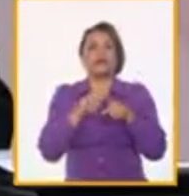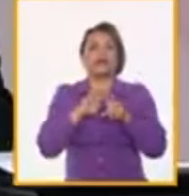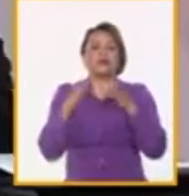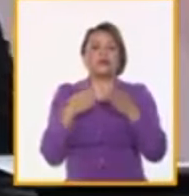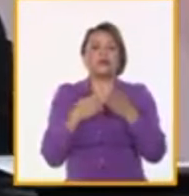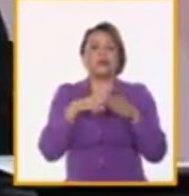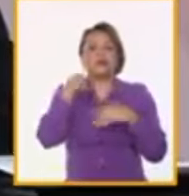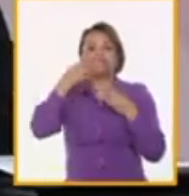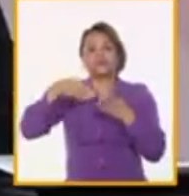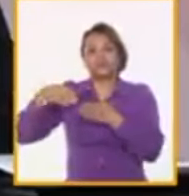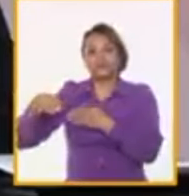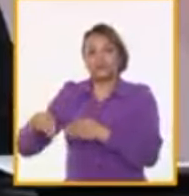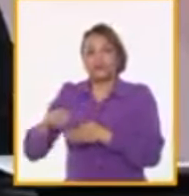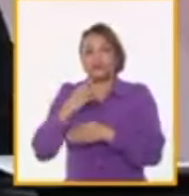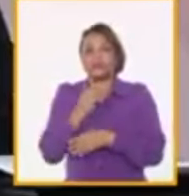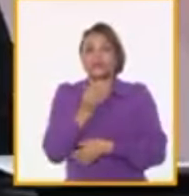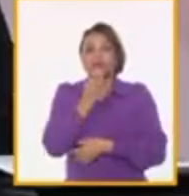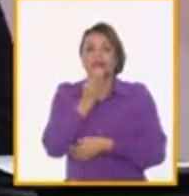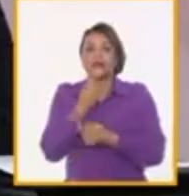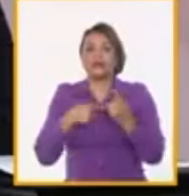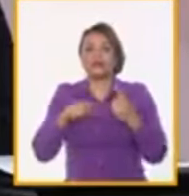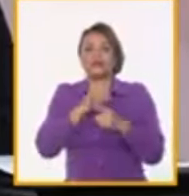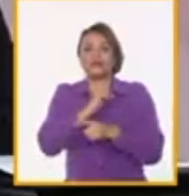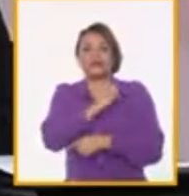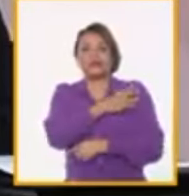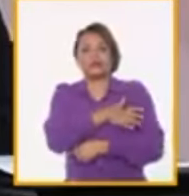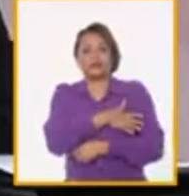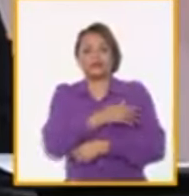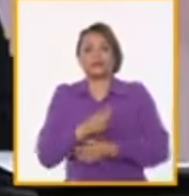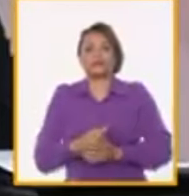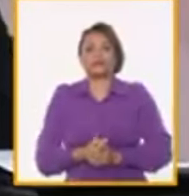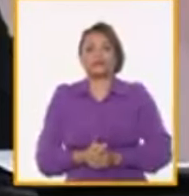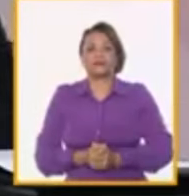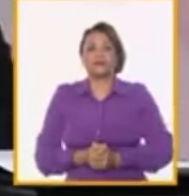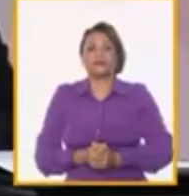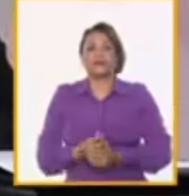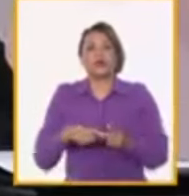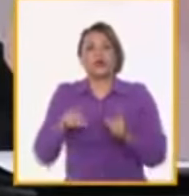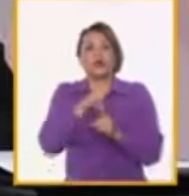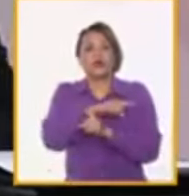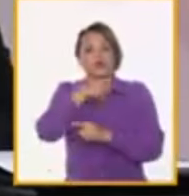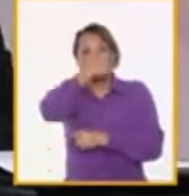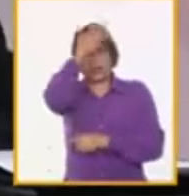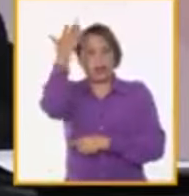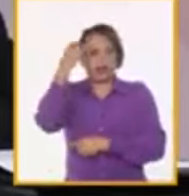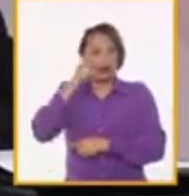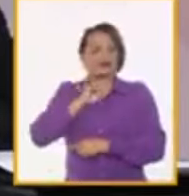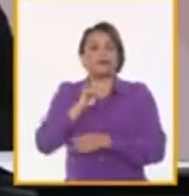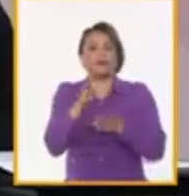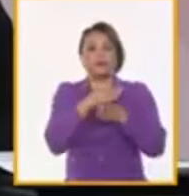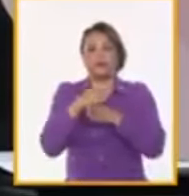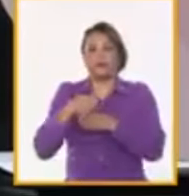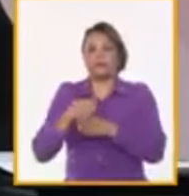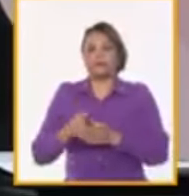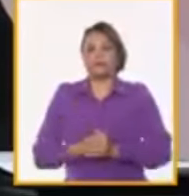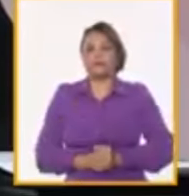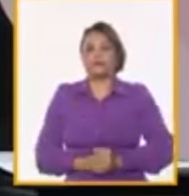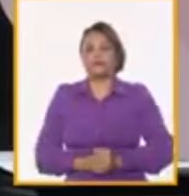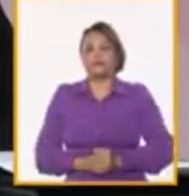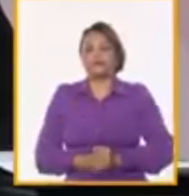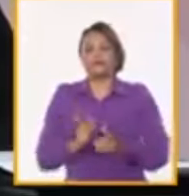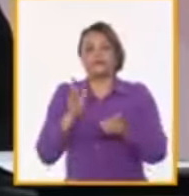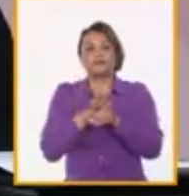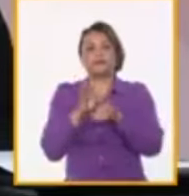crímenes de Israel contra los pueblos árabes. Noticia del día, con ella comenzamos la mesa redonda de hoy. Hablemos